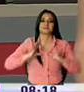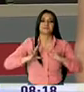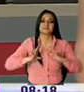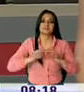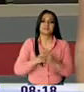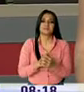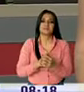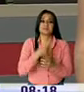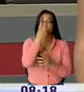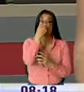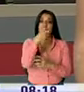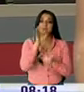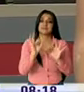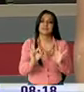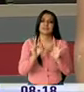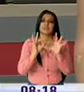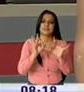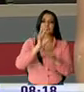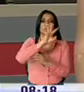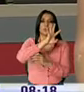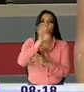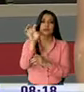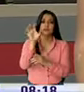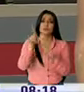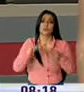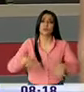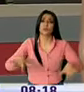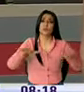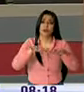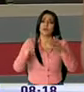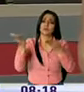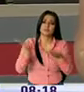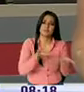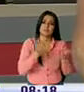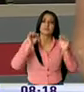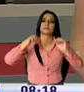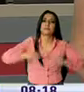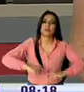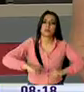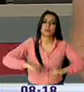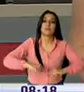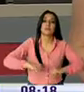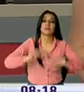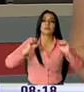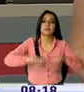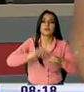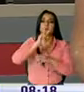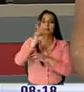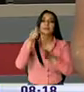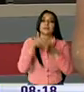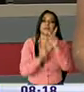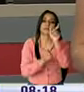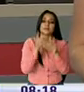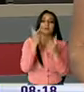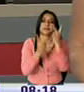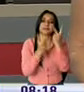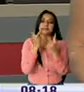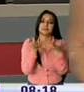hotelera está lista con cerca de 400 establecimientos a disposición con capacidad para 20.000 personas